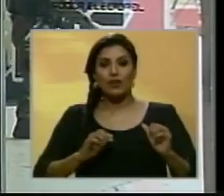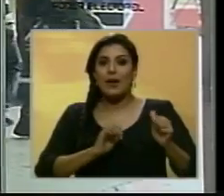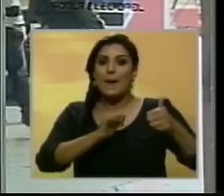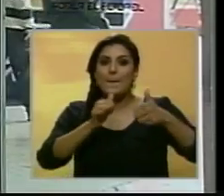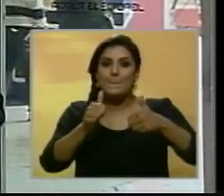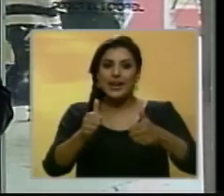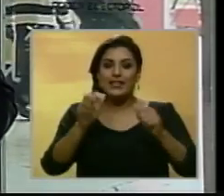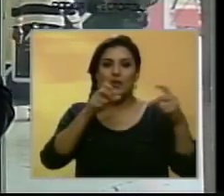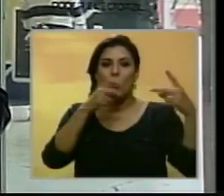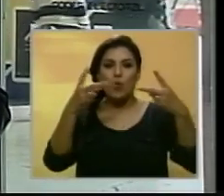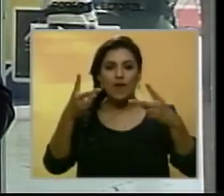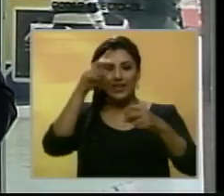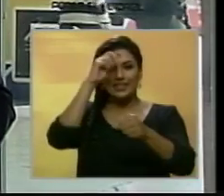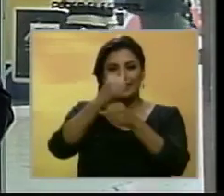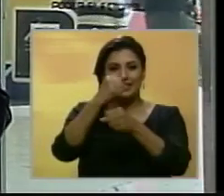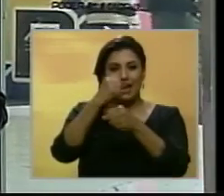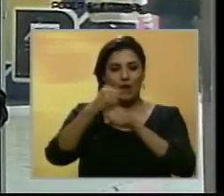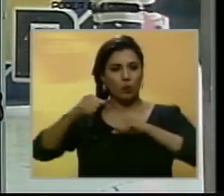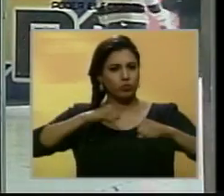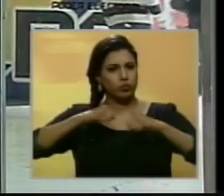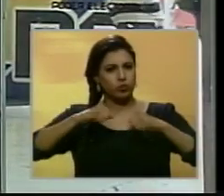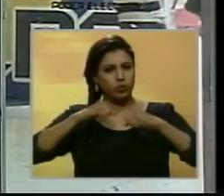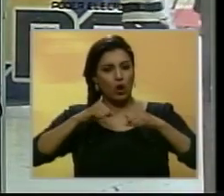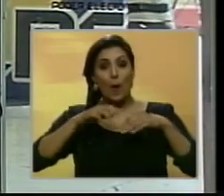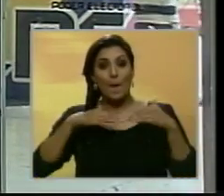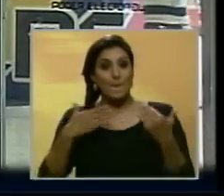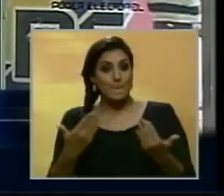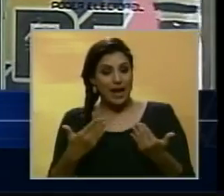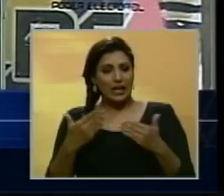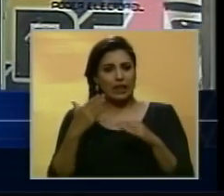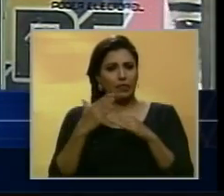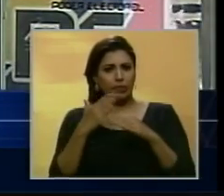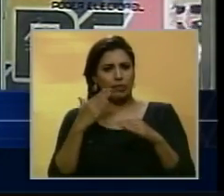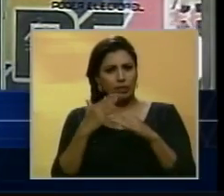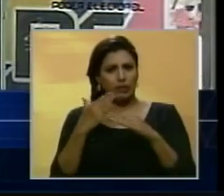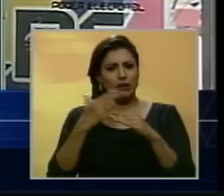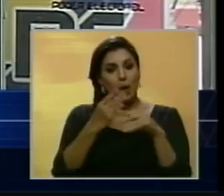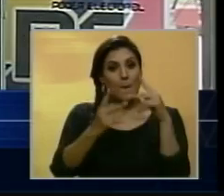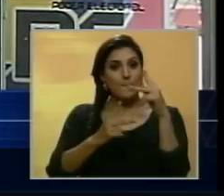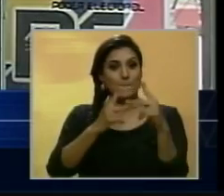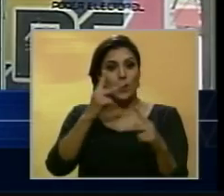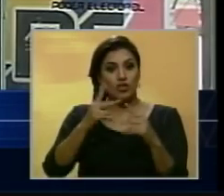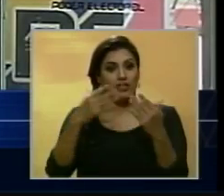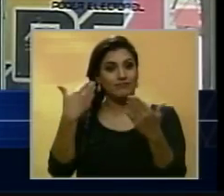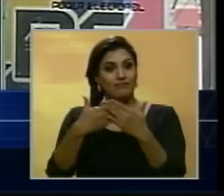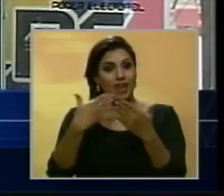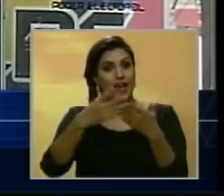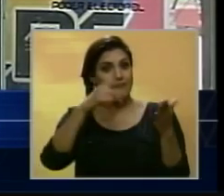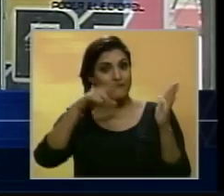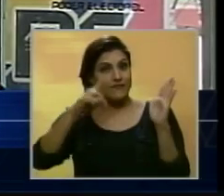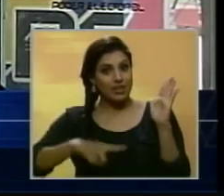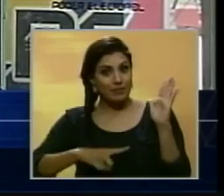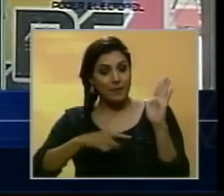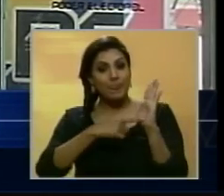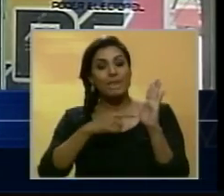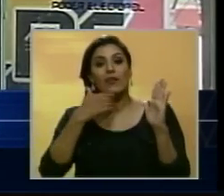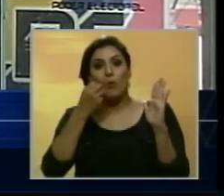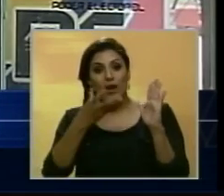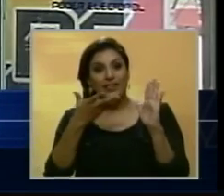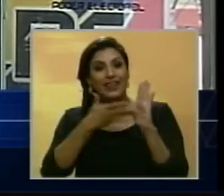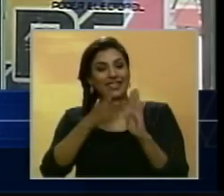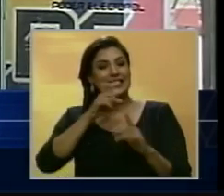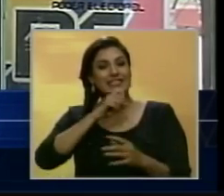activado una operación activa para obstaculizar el proceso de validación de la firma. Señaló que